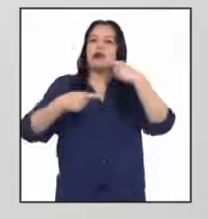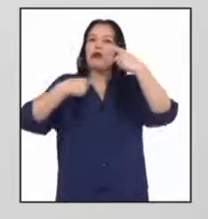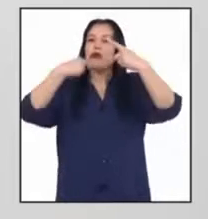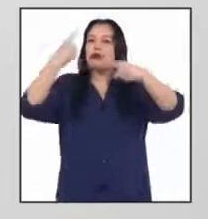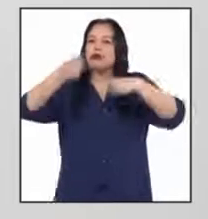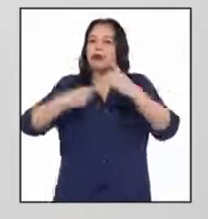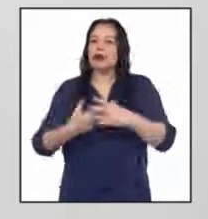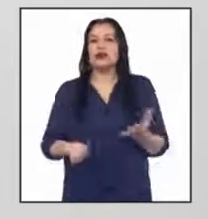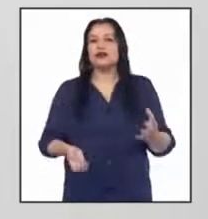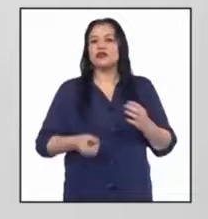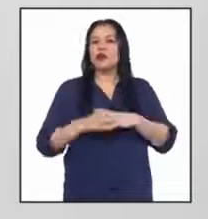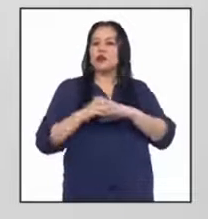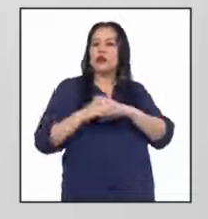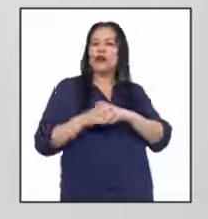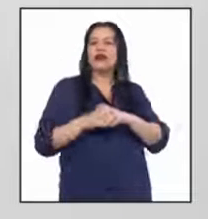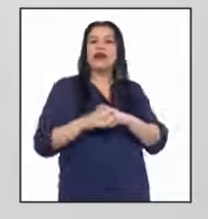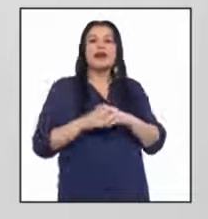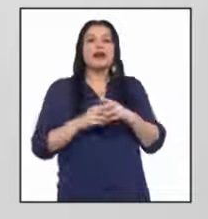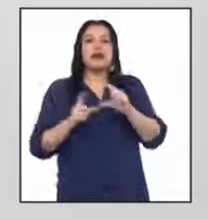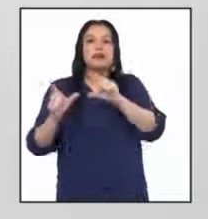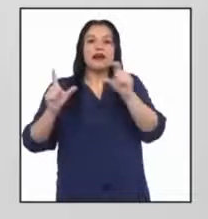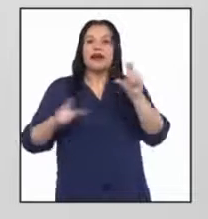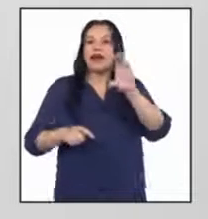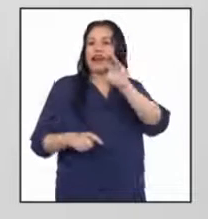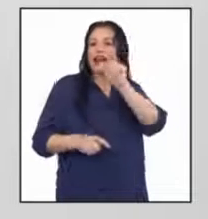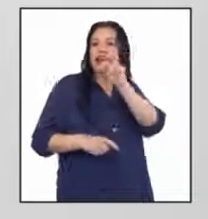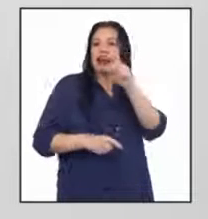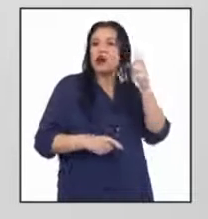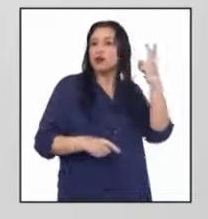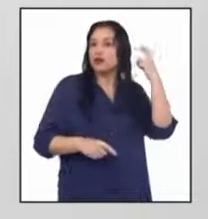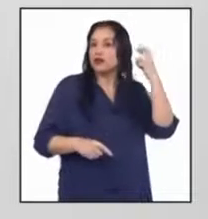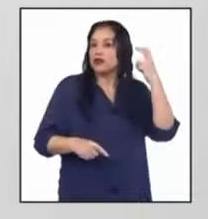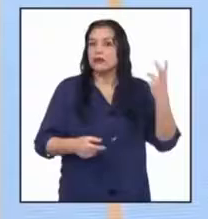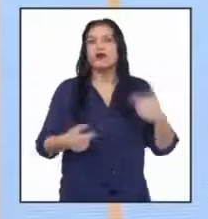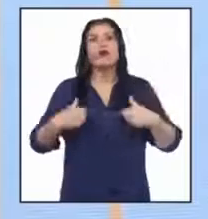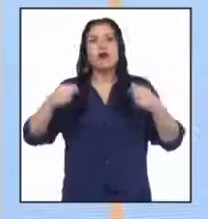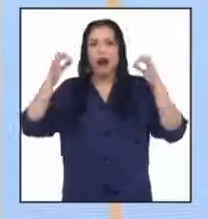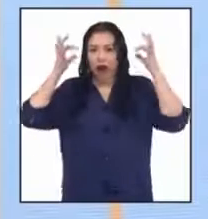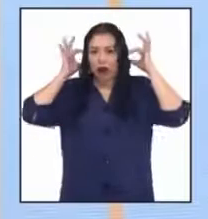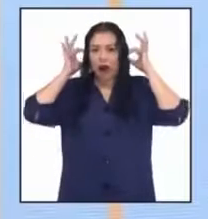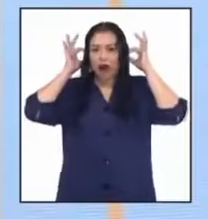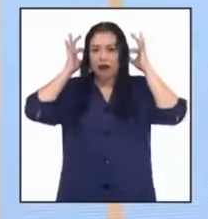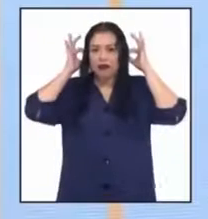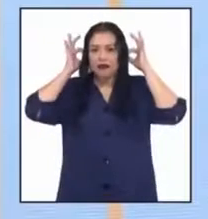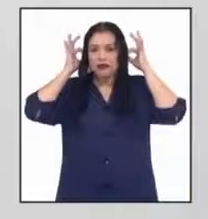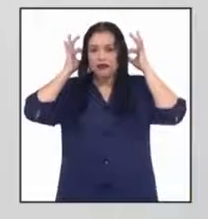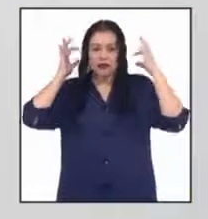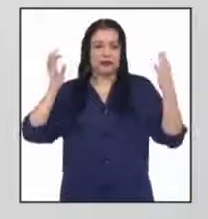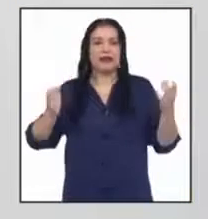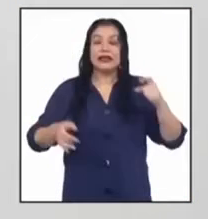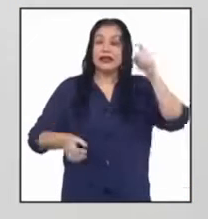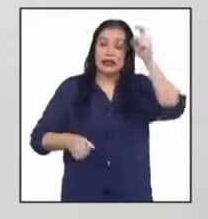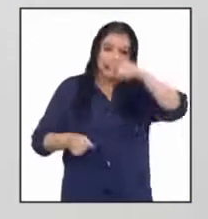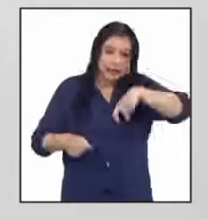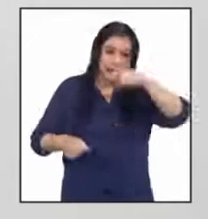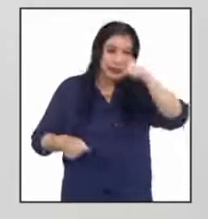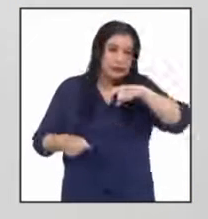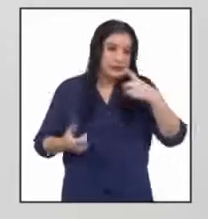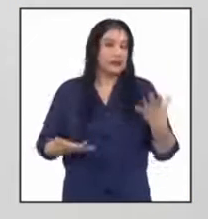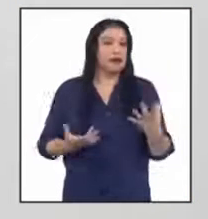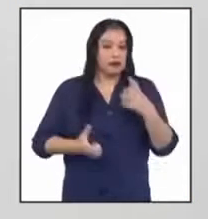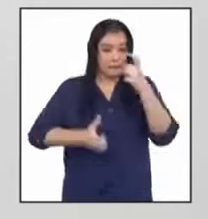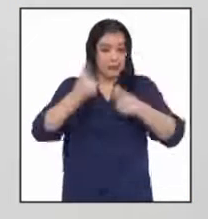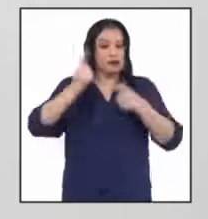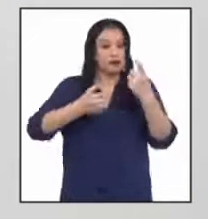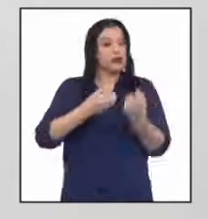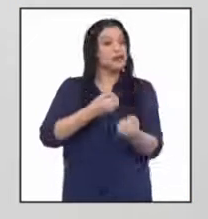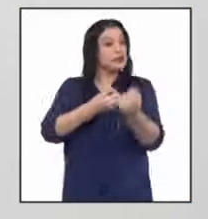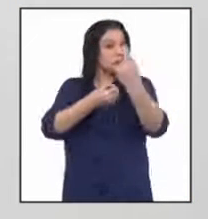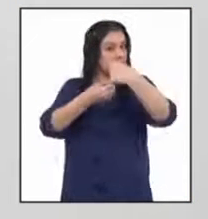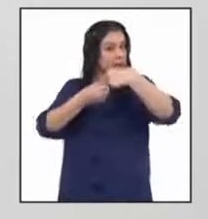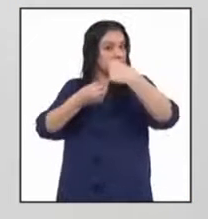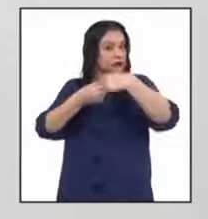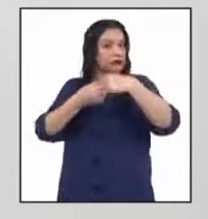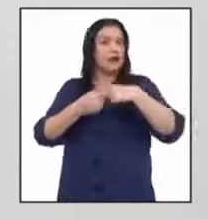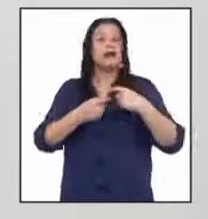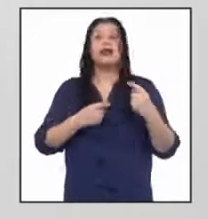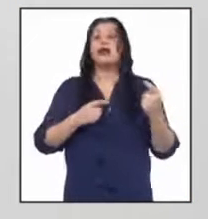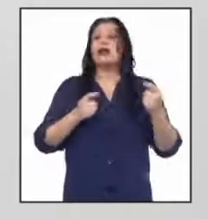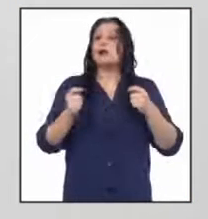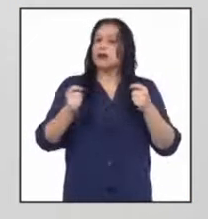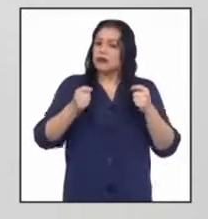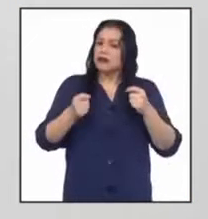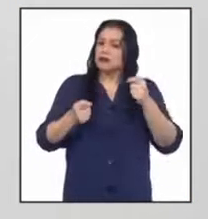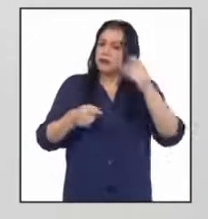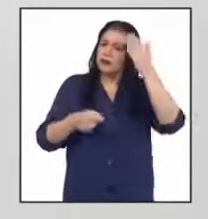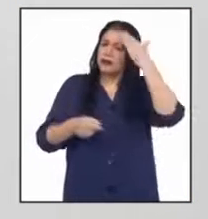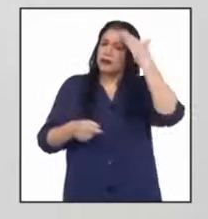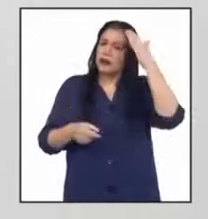canal auditivo, señalaré o tocaré mis orejas. Es necesario que quienes intervienen manejen el mismo